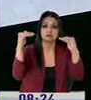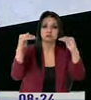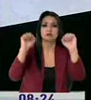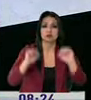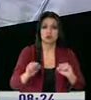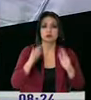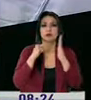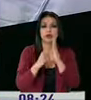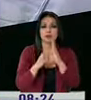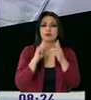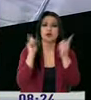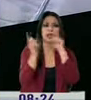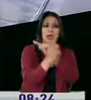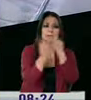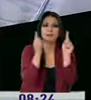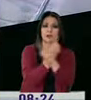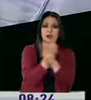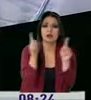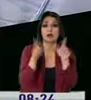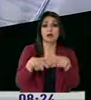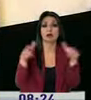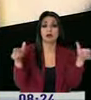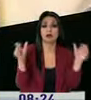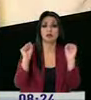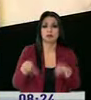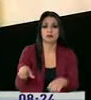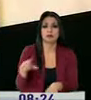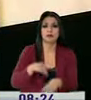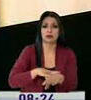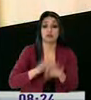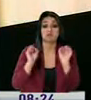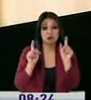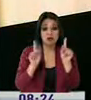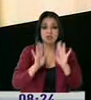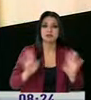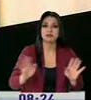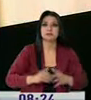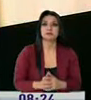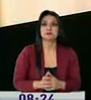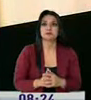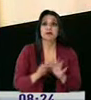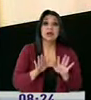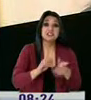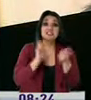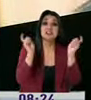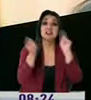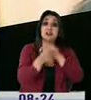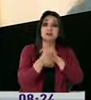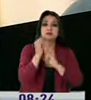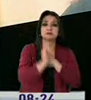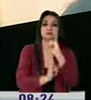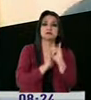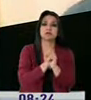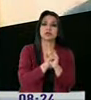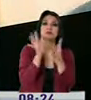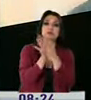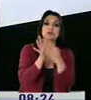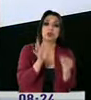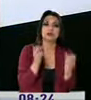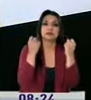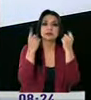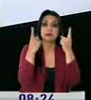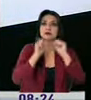en el sitio de los multimodales, ahí en esas grandes estaciones, ahí usted encuentra baños. Bueno, esto es parte de los estándares internacionales y eso hay que